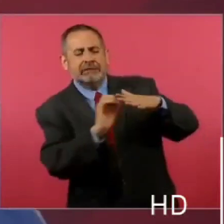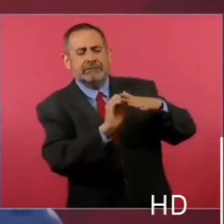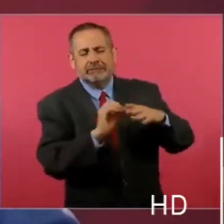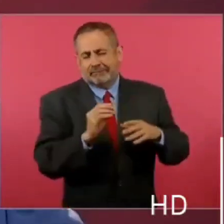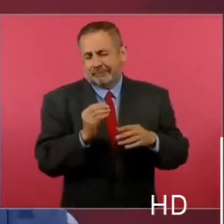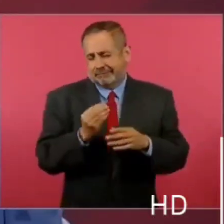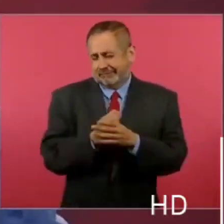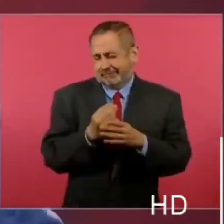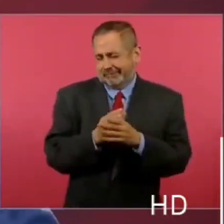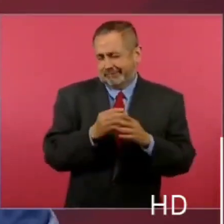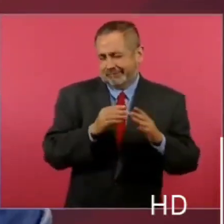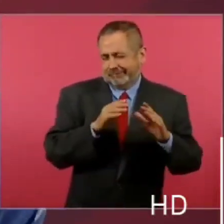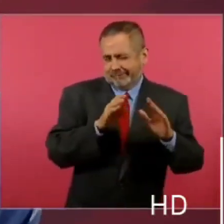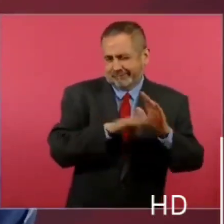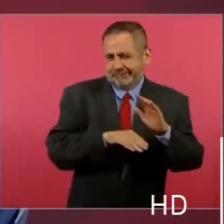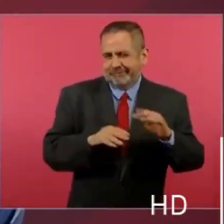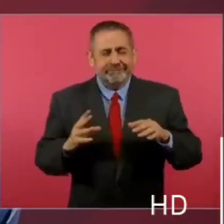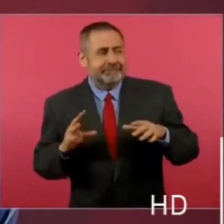¡Juega limpio!